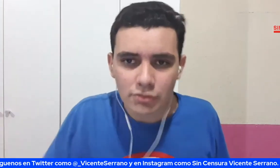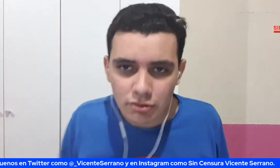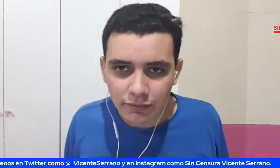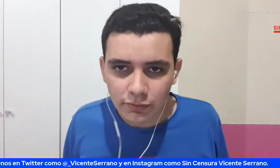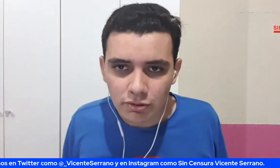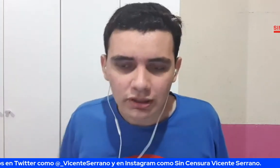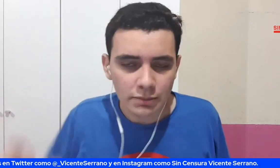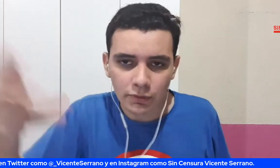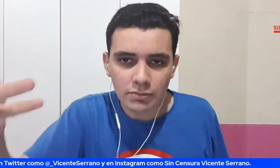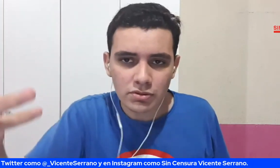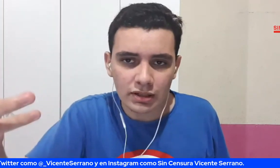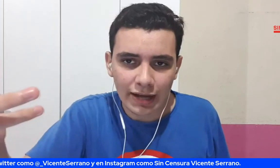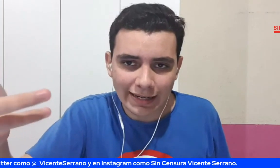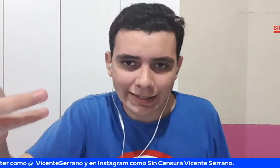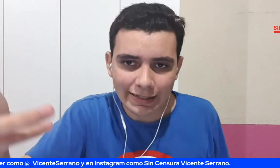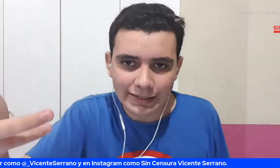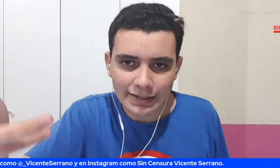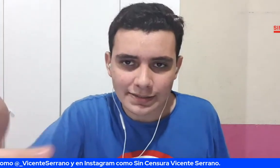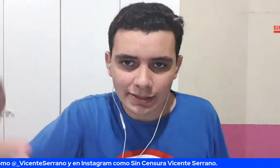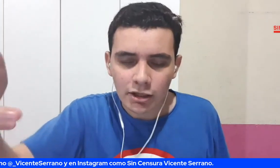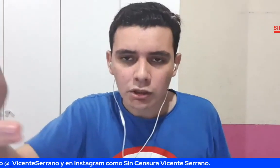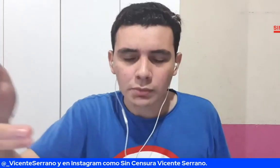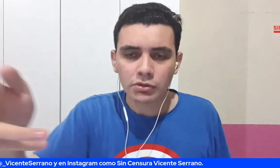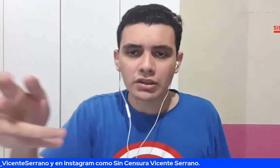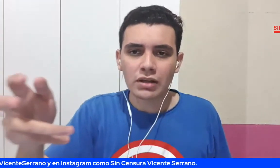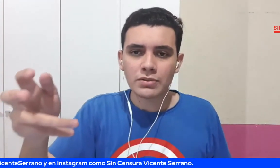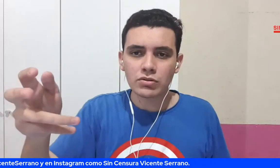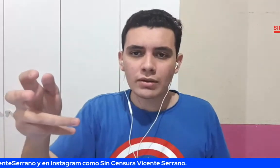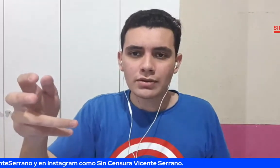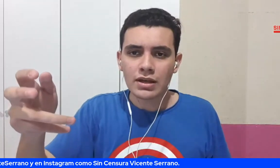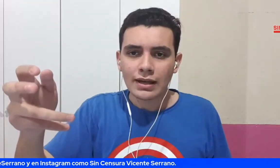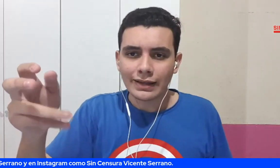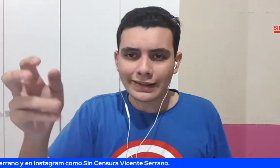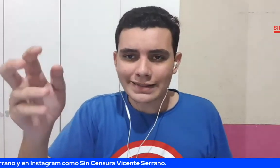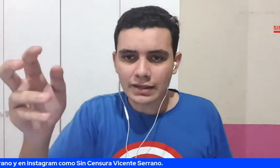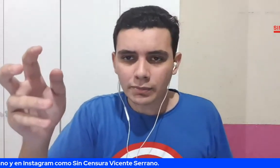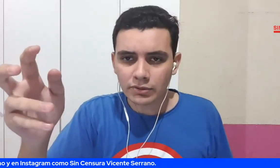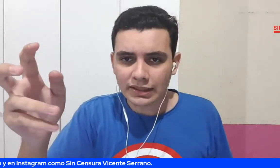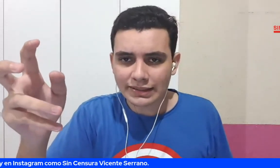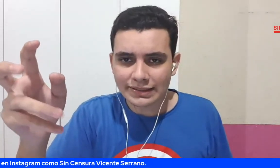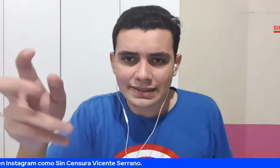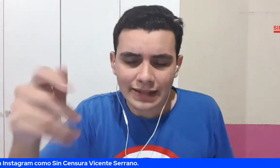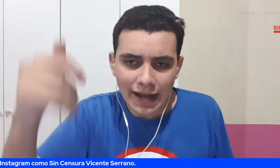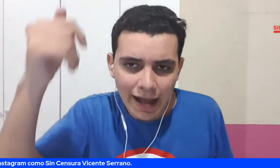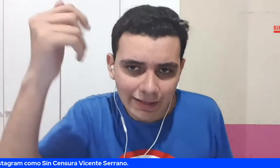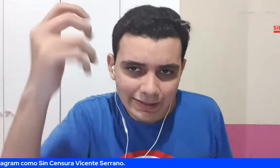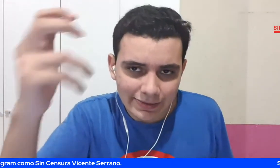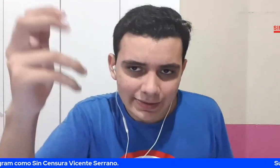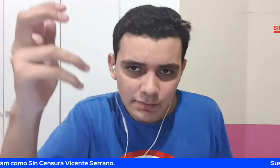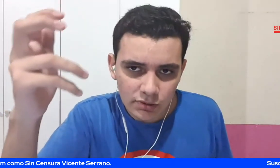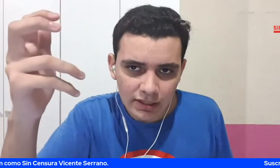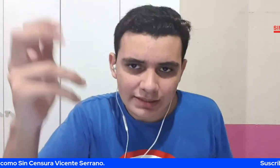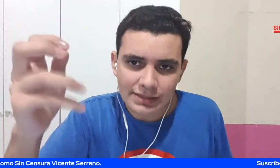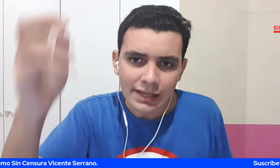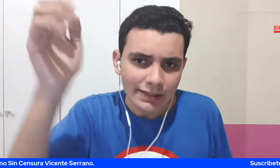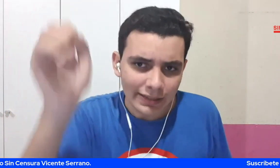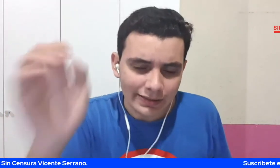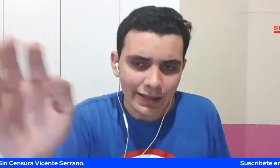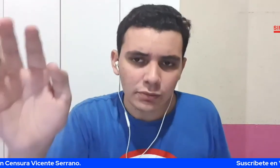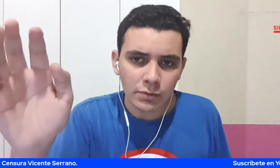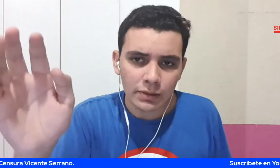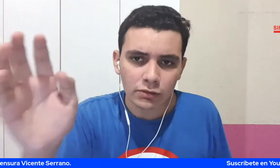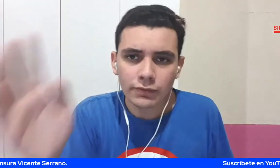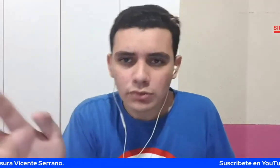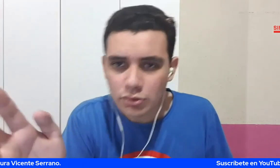cualquier limpieza en cualquier proceso burocrático que se tenía que hacer, son premiados. Uno de estos premiados es